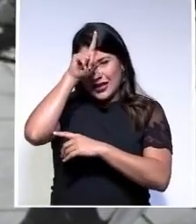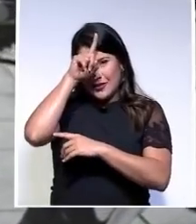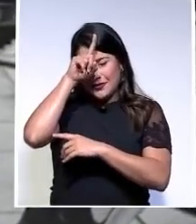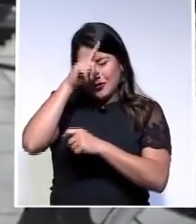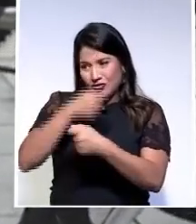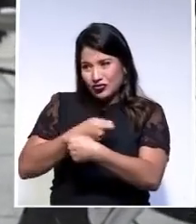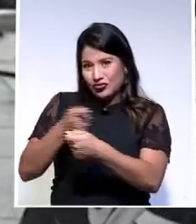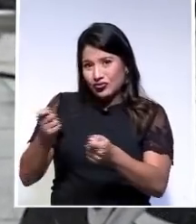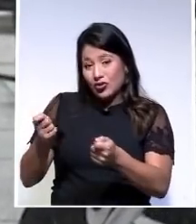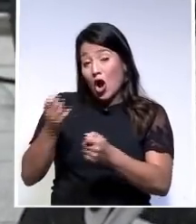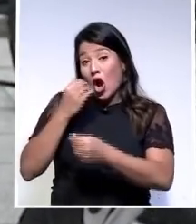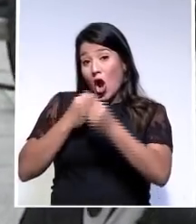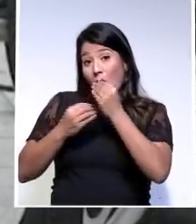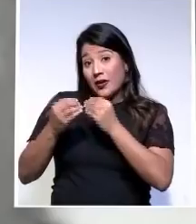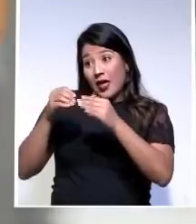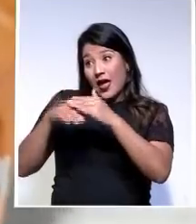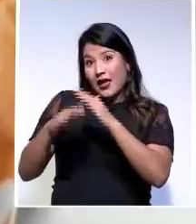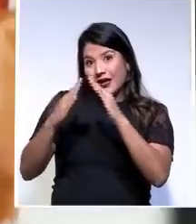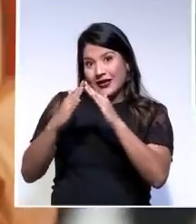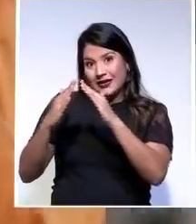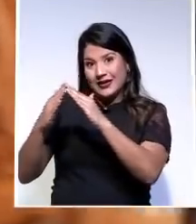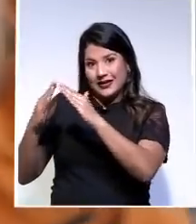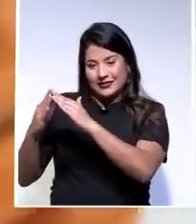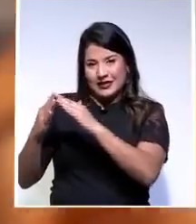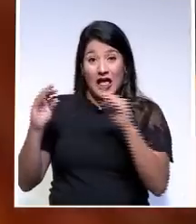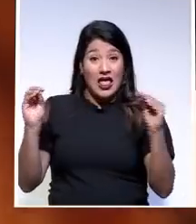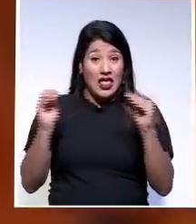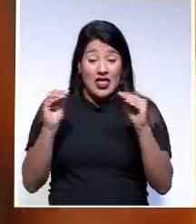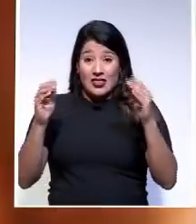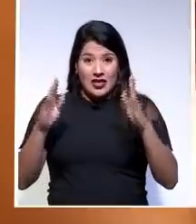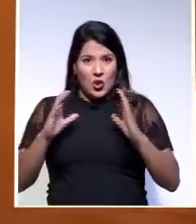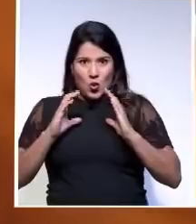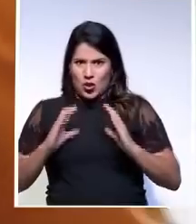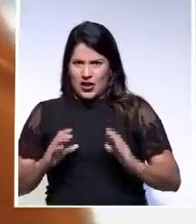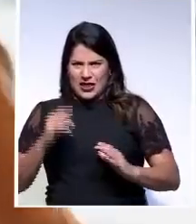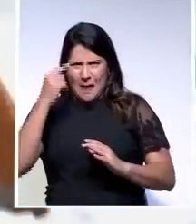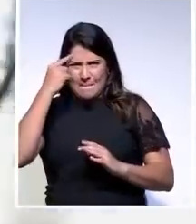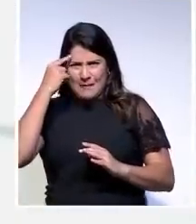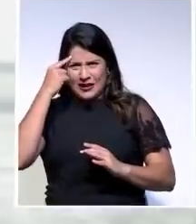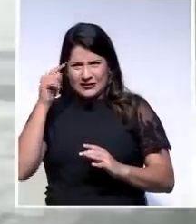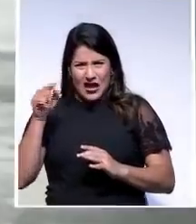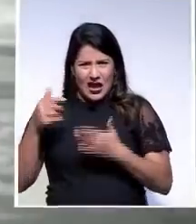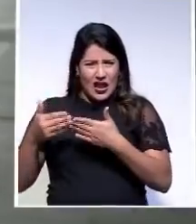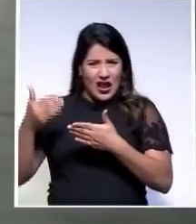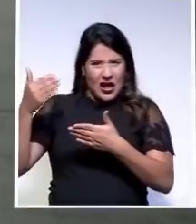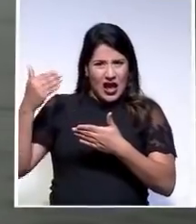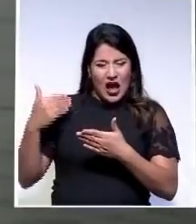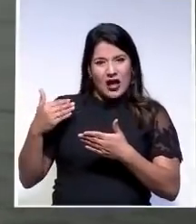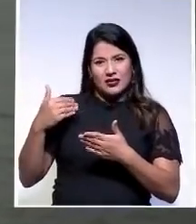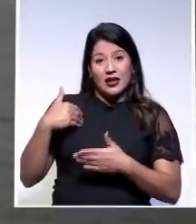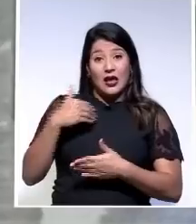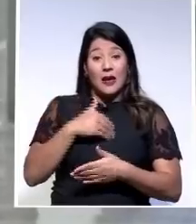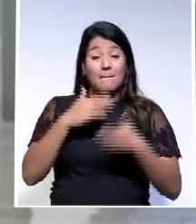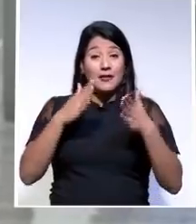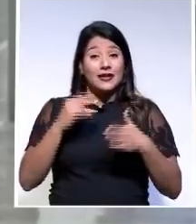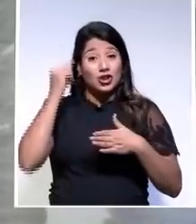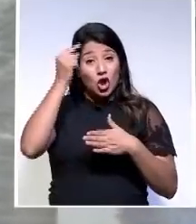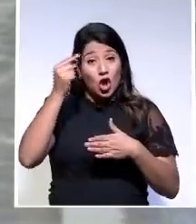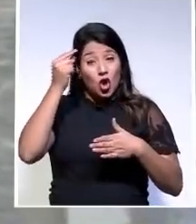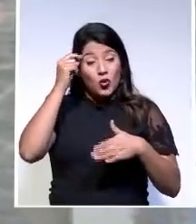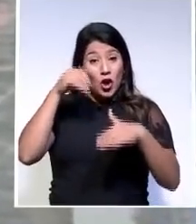repartiendo comida a domicilio. Ninguno de sus clientes imagina que hasta hace pocos años fue ministro del gobierno